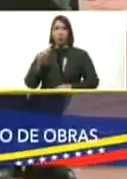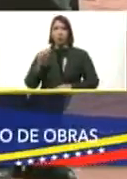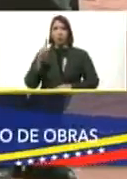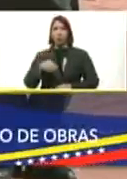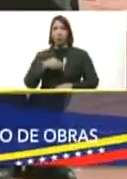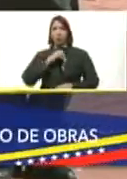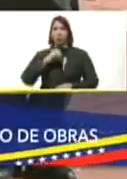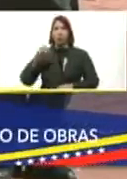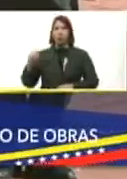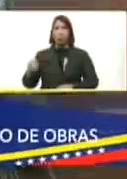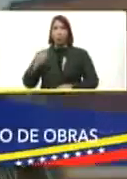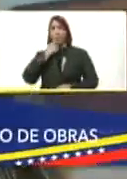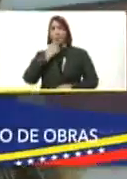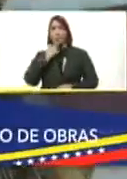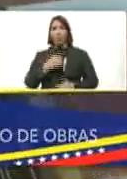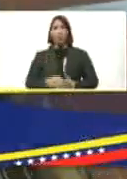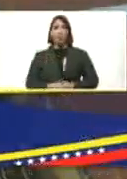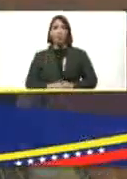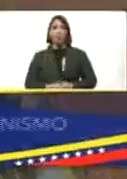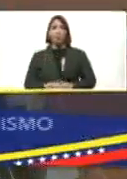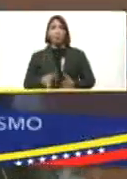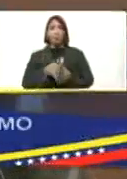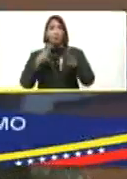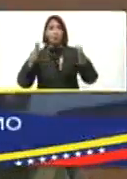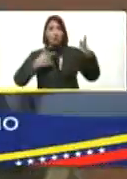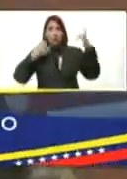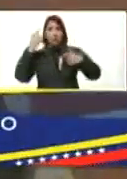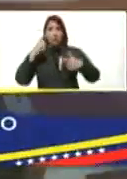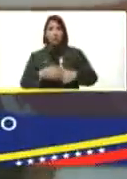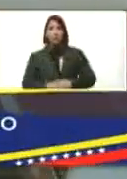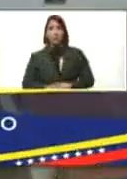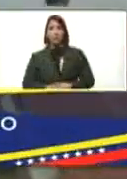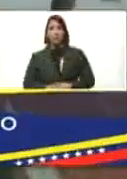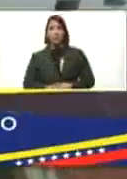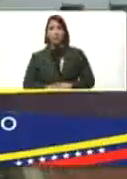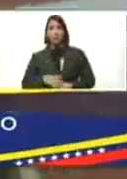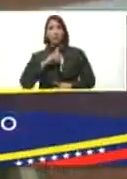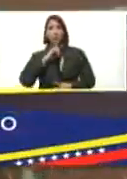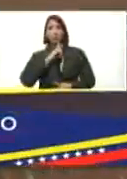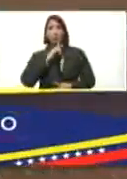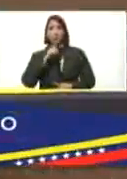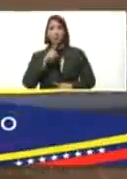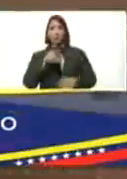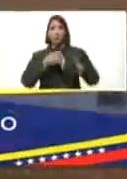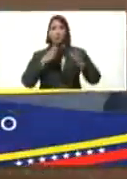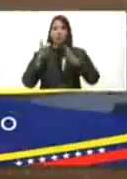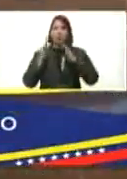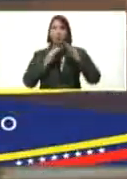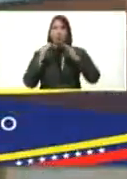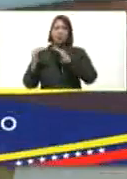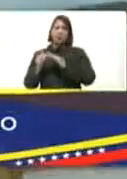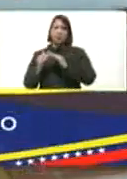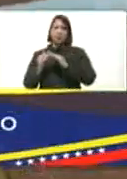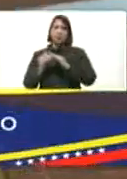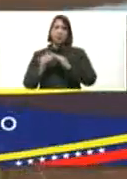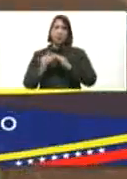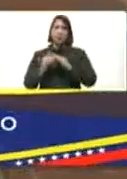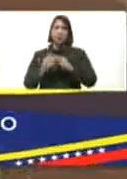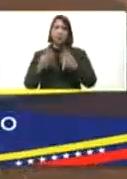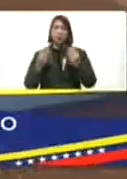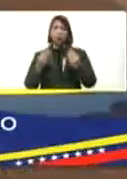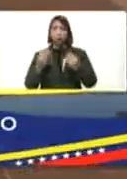hermoso urbanismo, el gigante Hugo Chávez. Grato nombre para este urbanismo que contempla la ejecución de viviendas